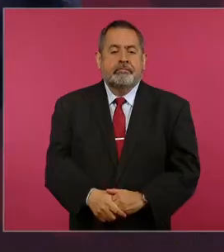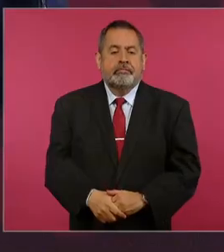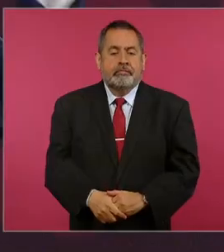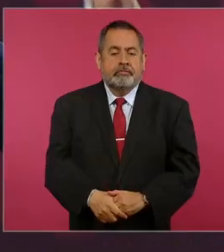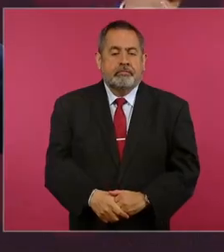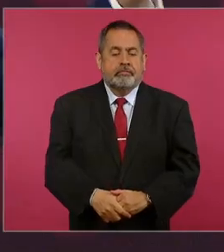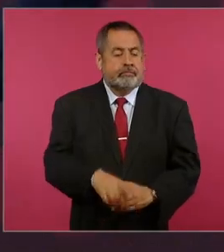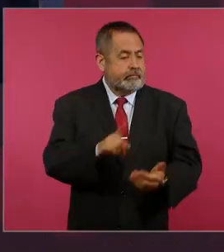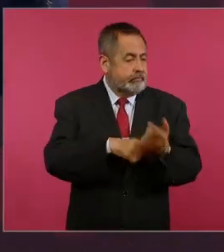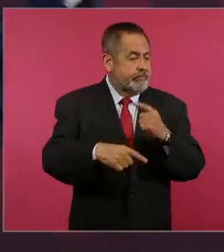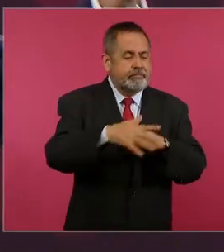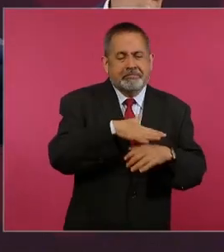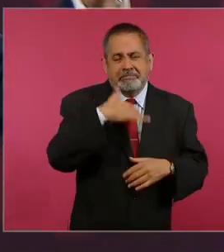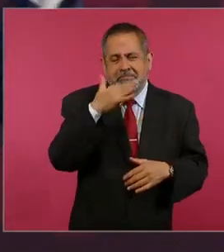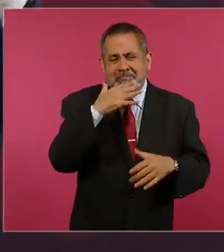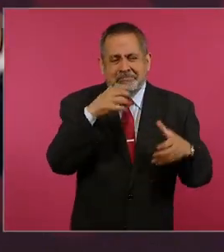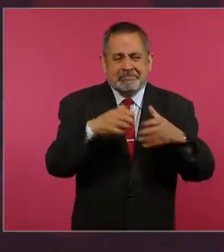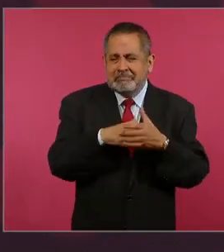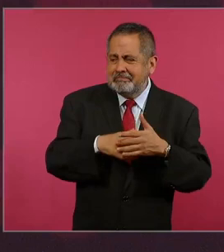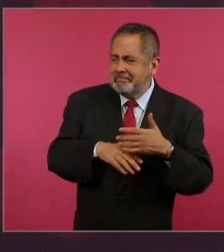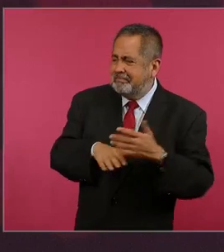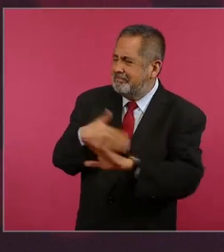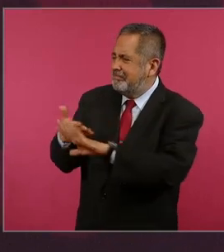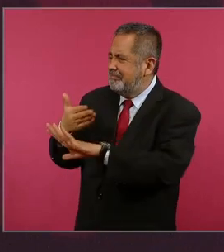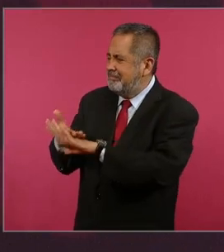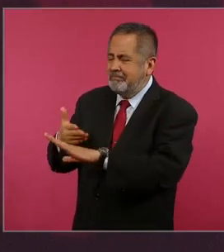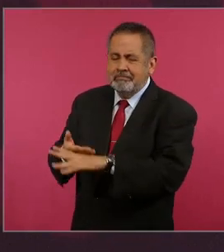guerras sucias,